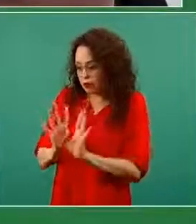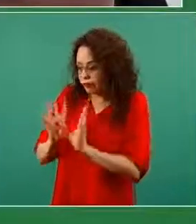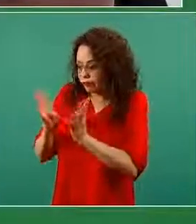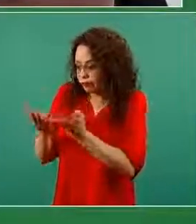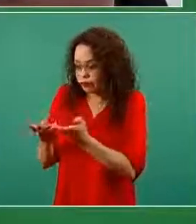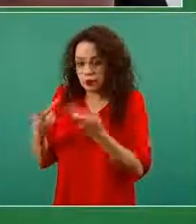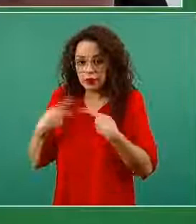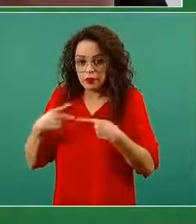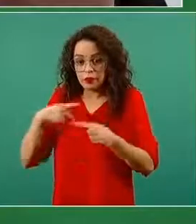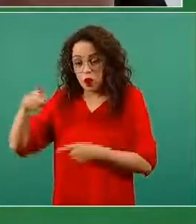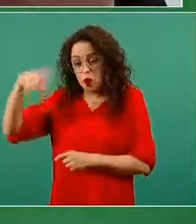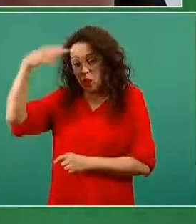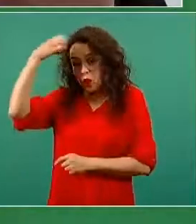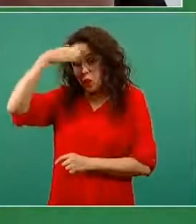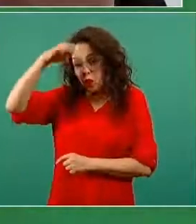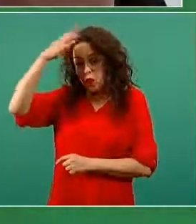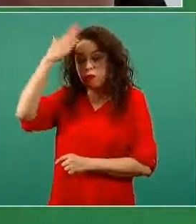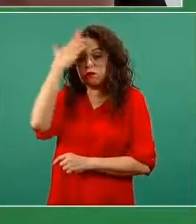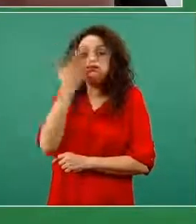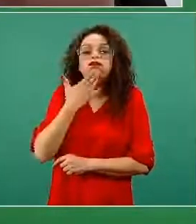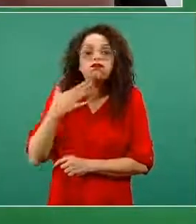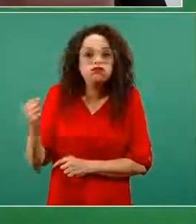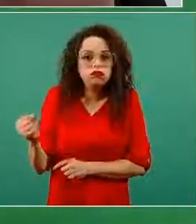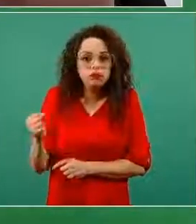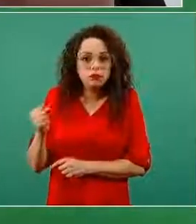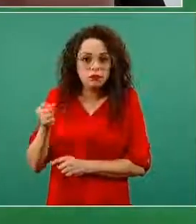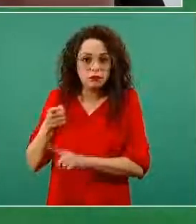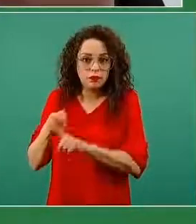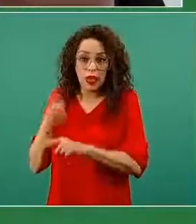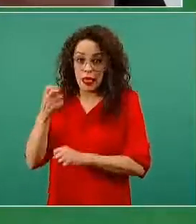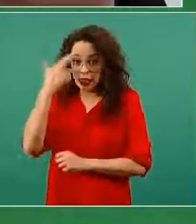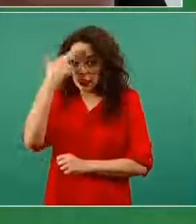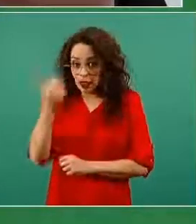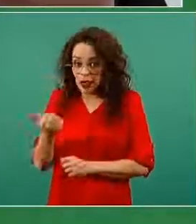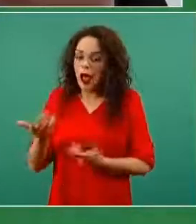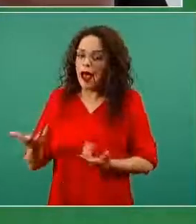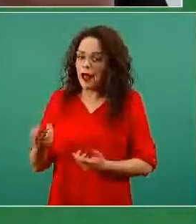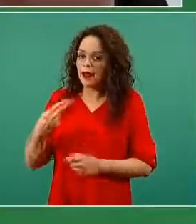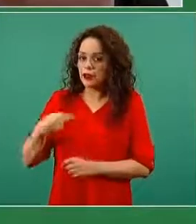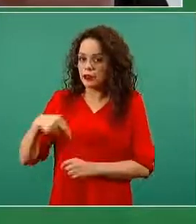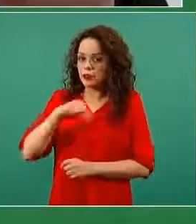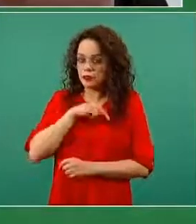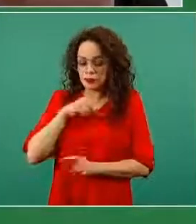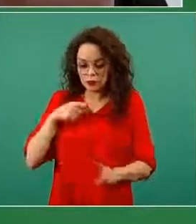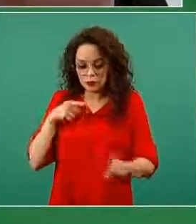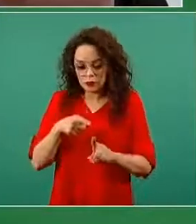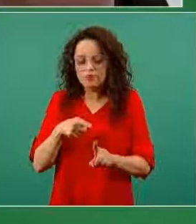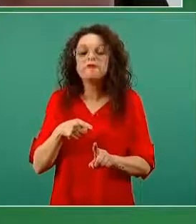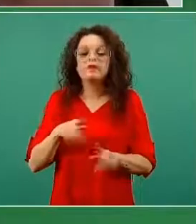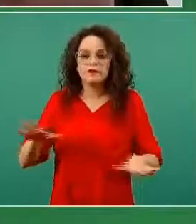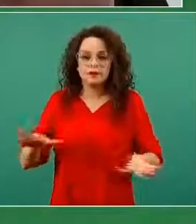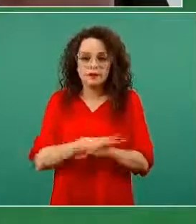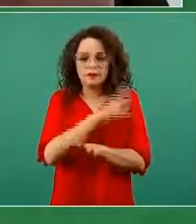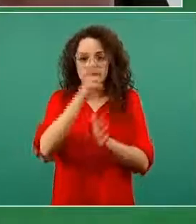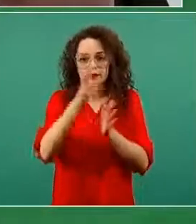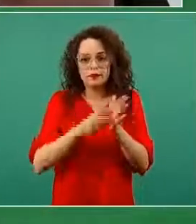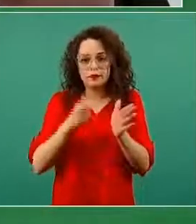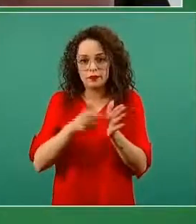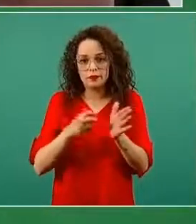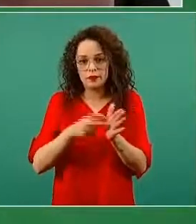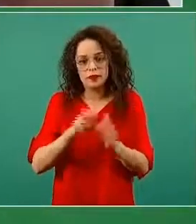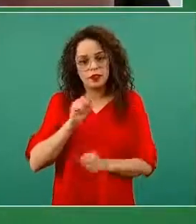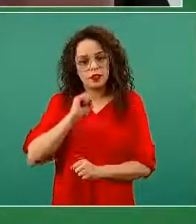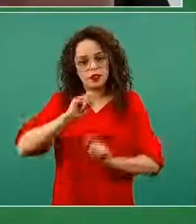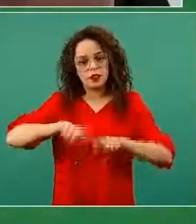expertos con la cual estamos basando esta modificación a la política de vacunación.